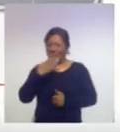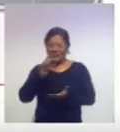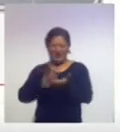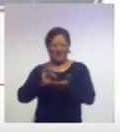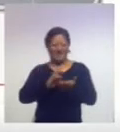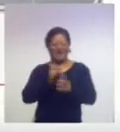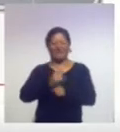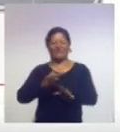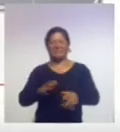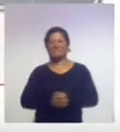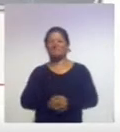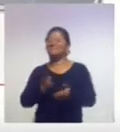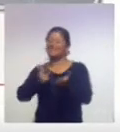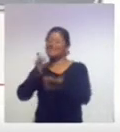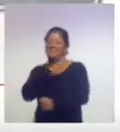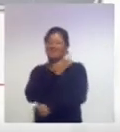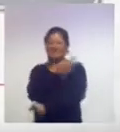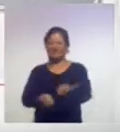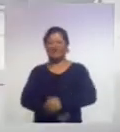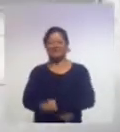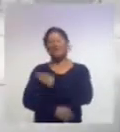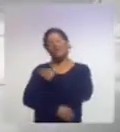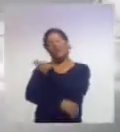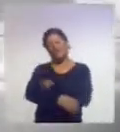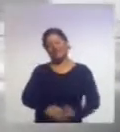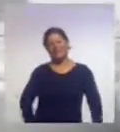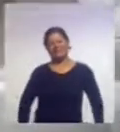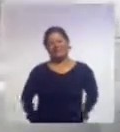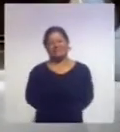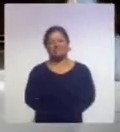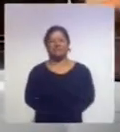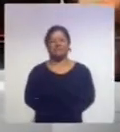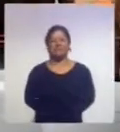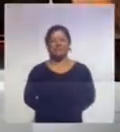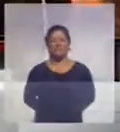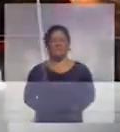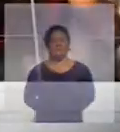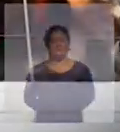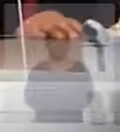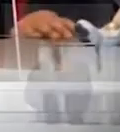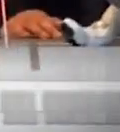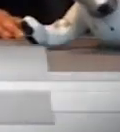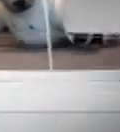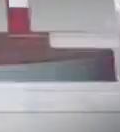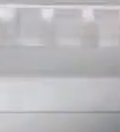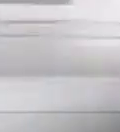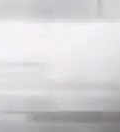por esta información. Gracias, Carlita. Buenas tardes. Buenas tardes.